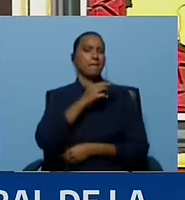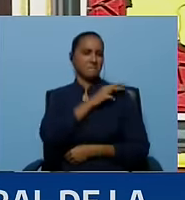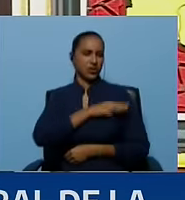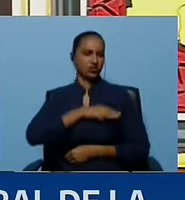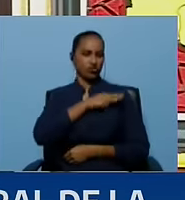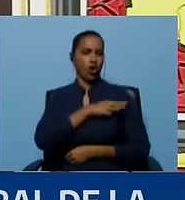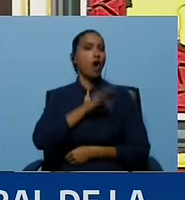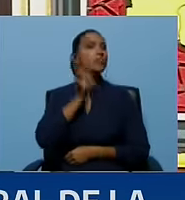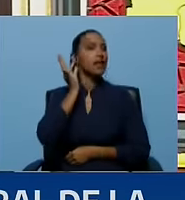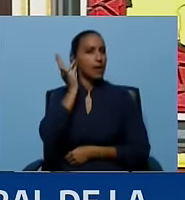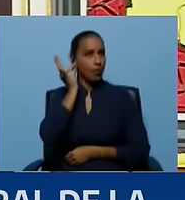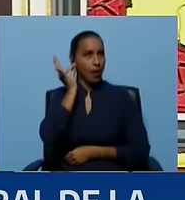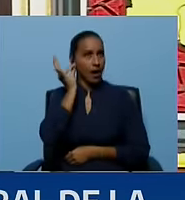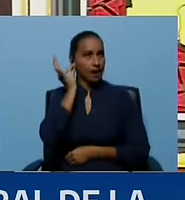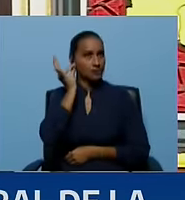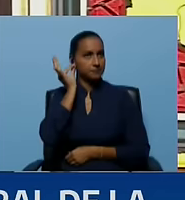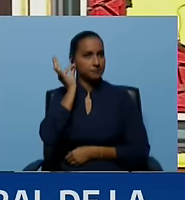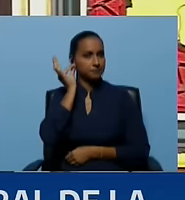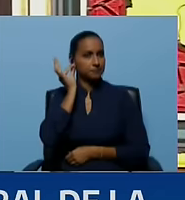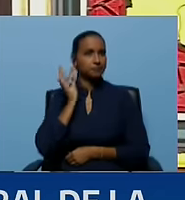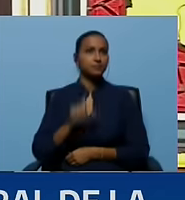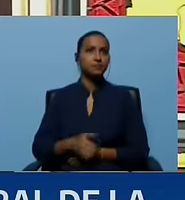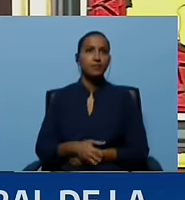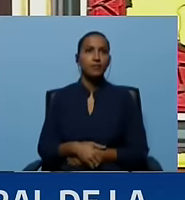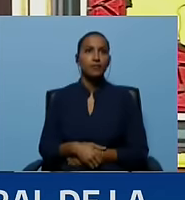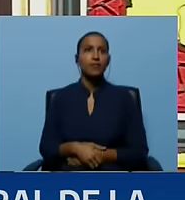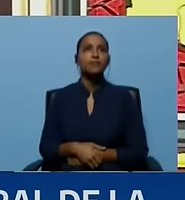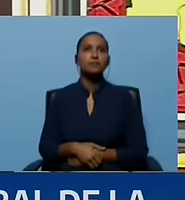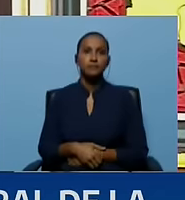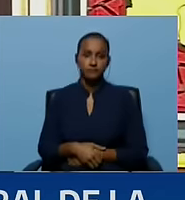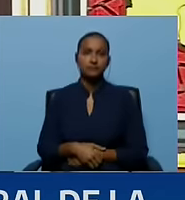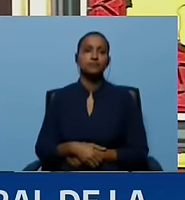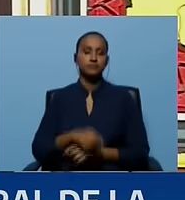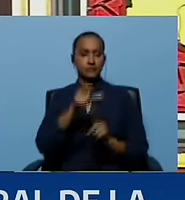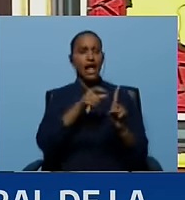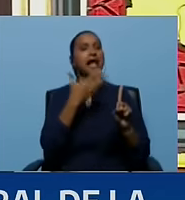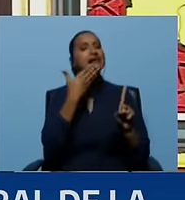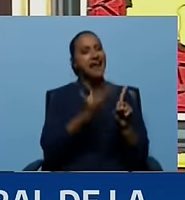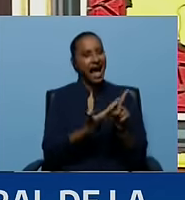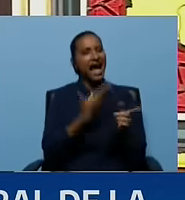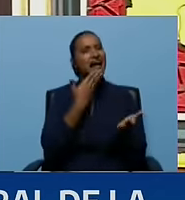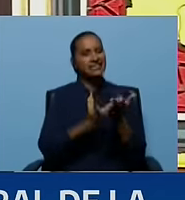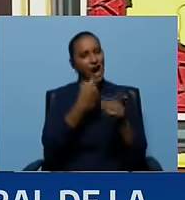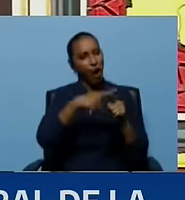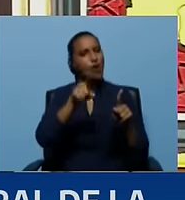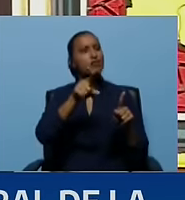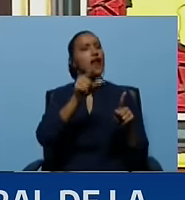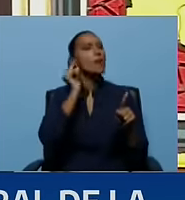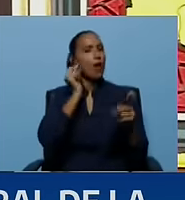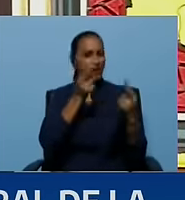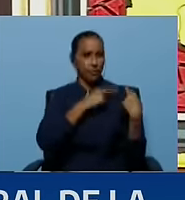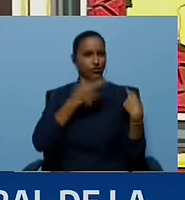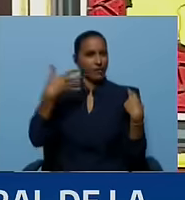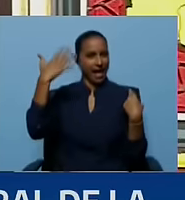compañera Delis Álvarez por el empuje que le dio al trabajo de la gran misión.